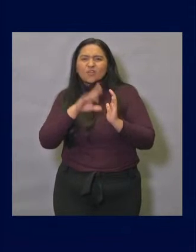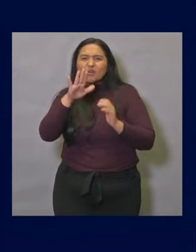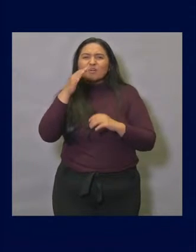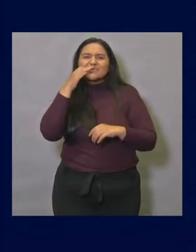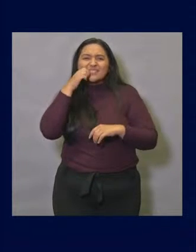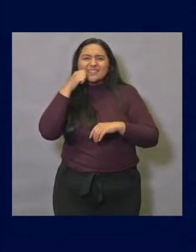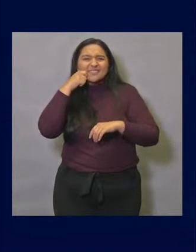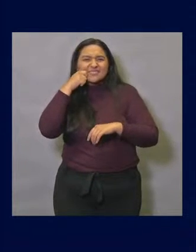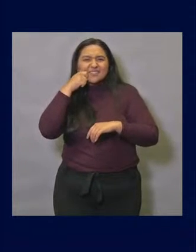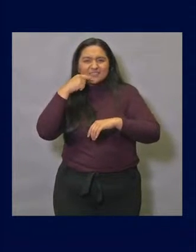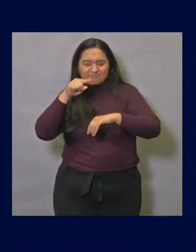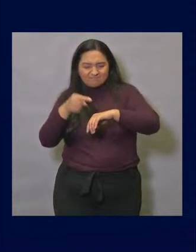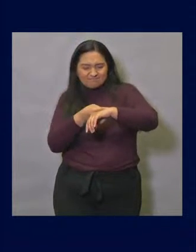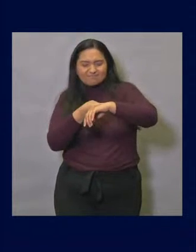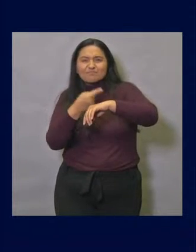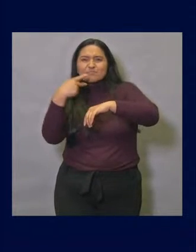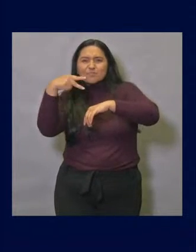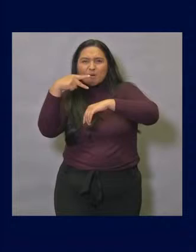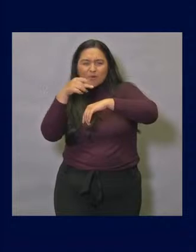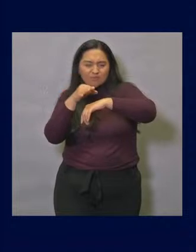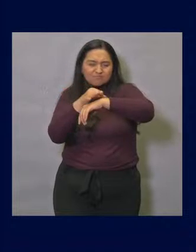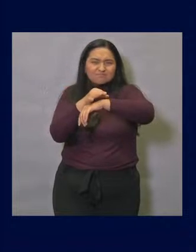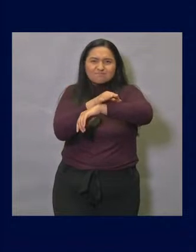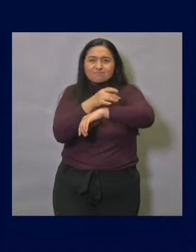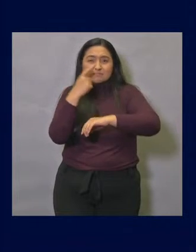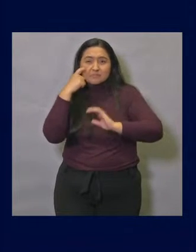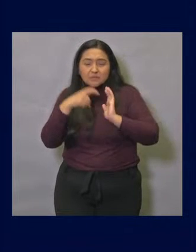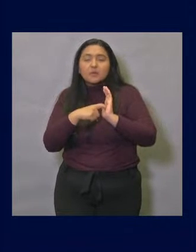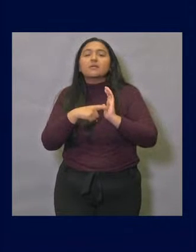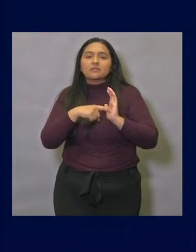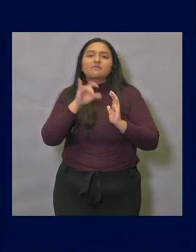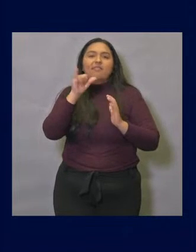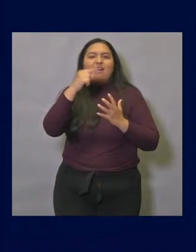solo en el lugar donde recibió la inyección.